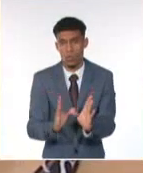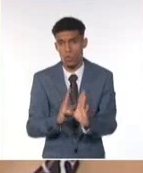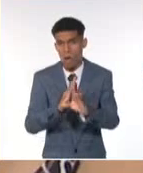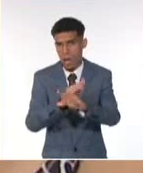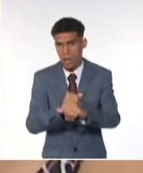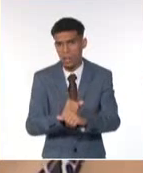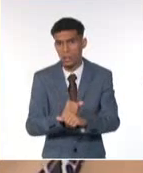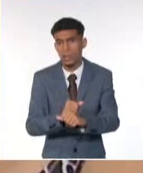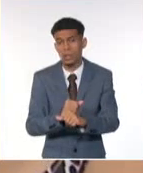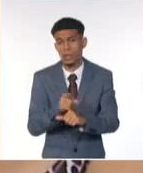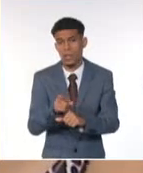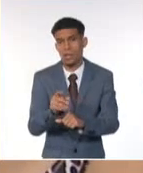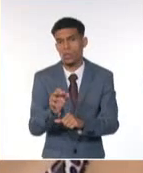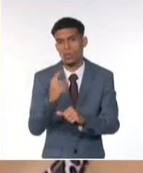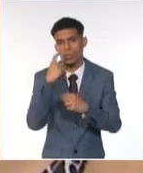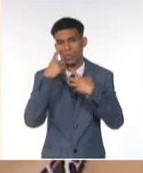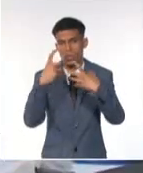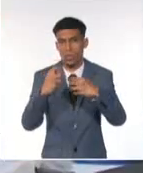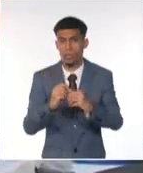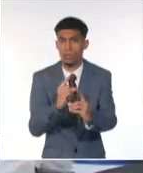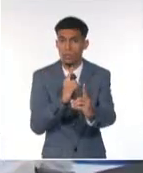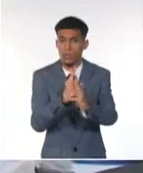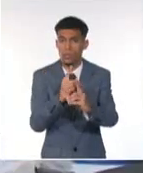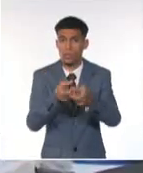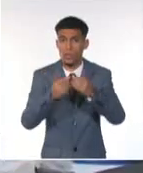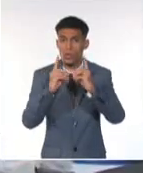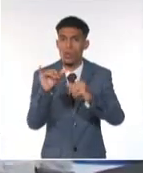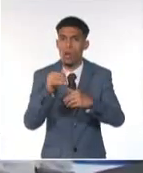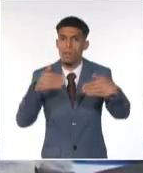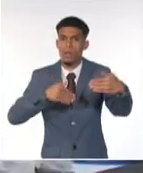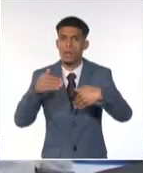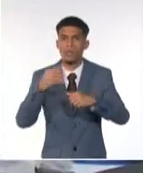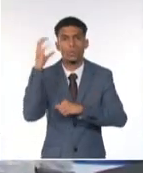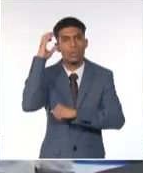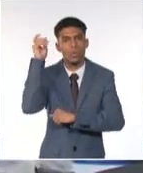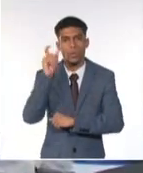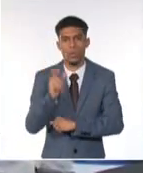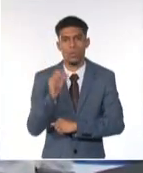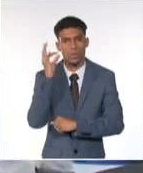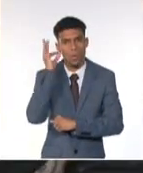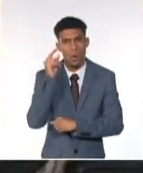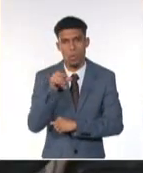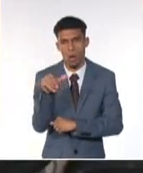un asunto pendiente. En el encuentro también participó la gobernadora Marieta Poy